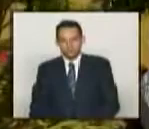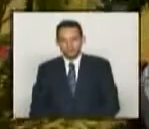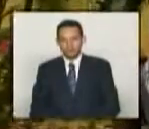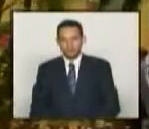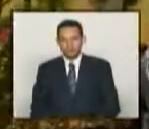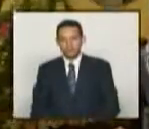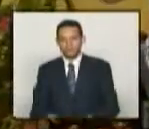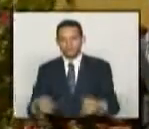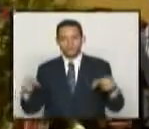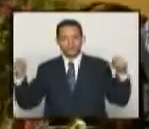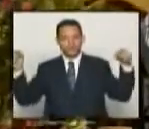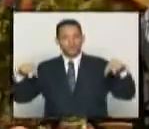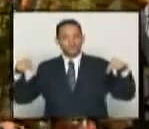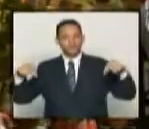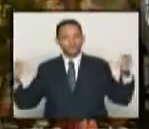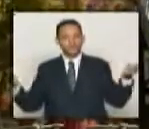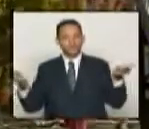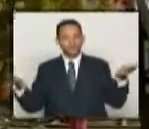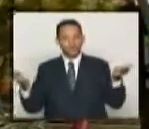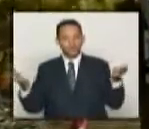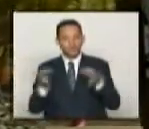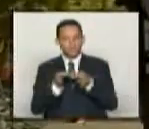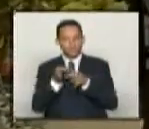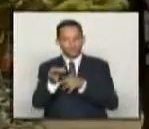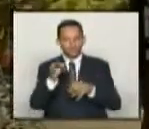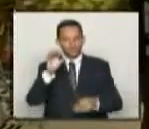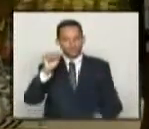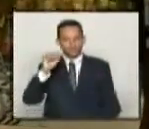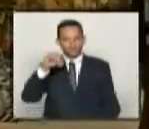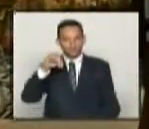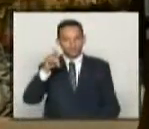Bueno, estamos aquí en Anserma,